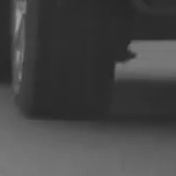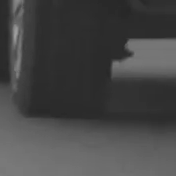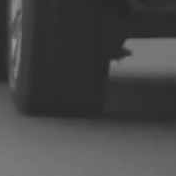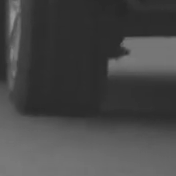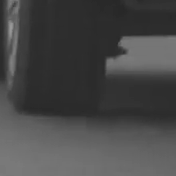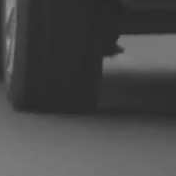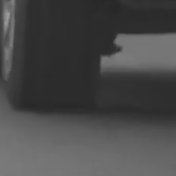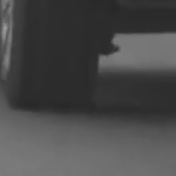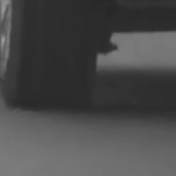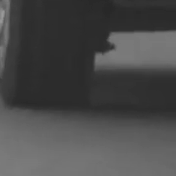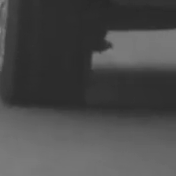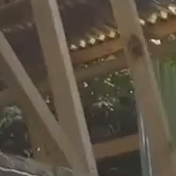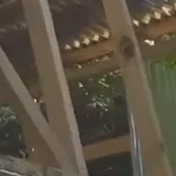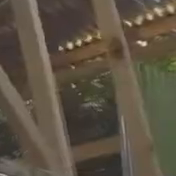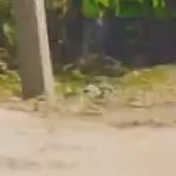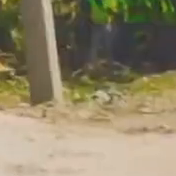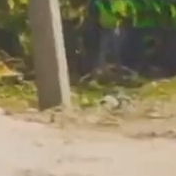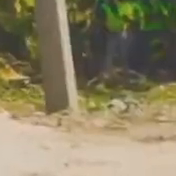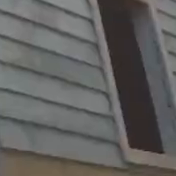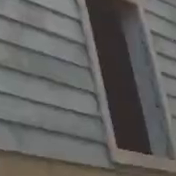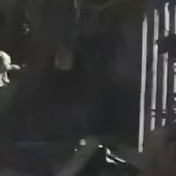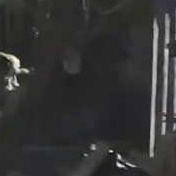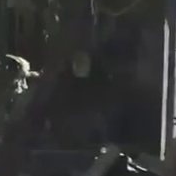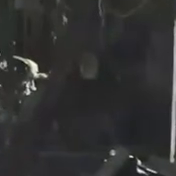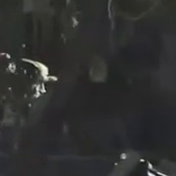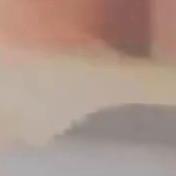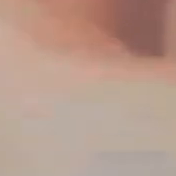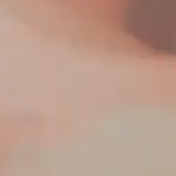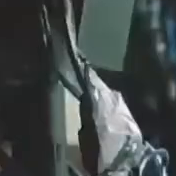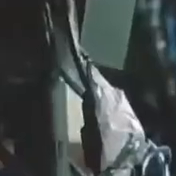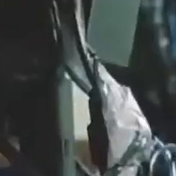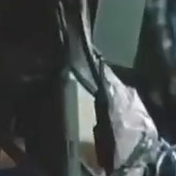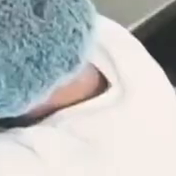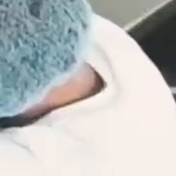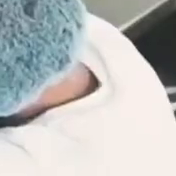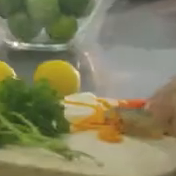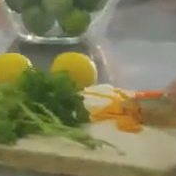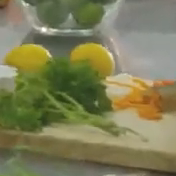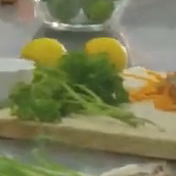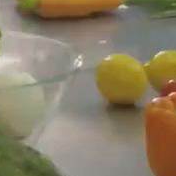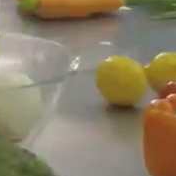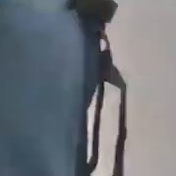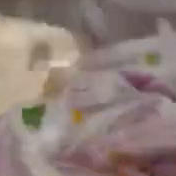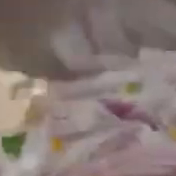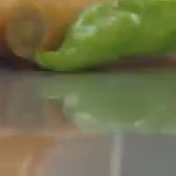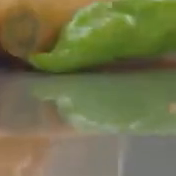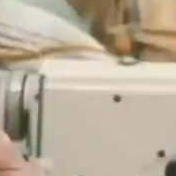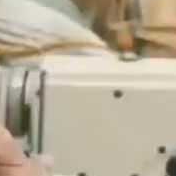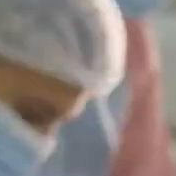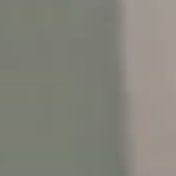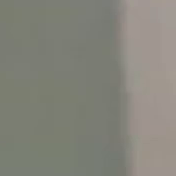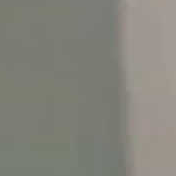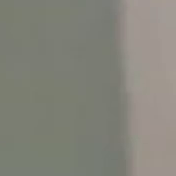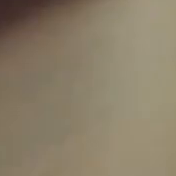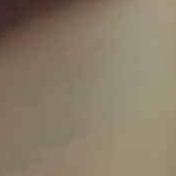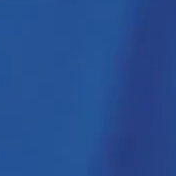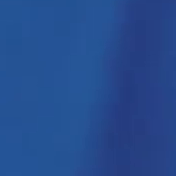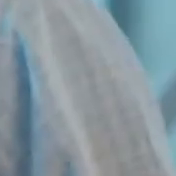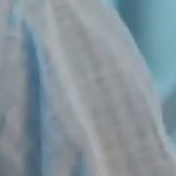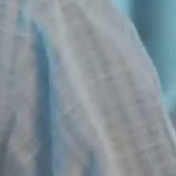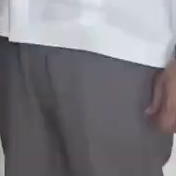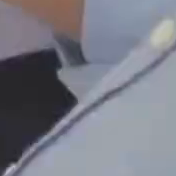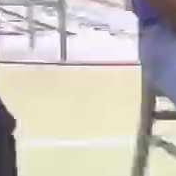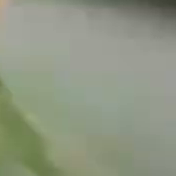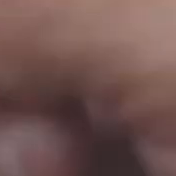progresar. En menos de un año, creamos Supérate, que te ayuda a que un día no necesites